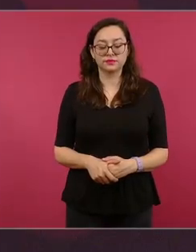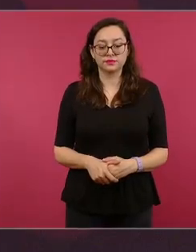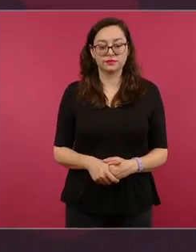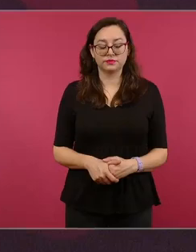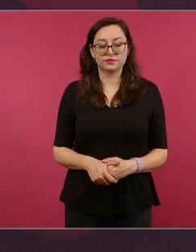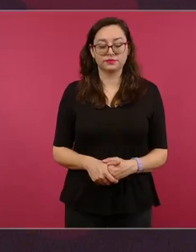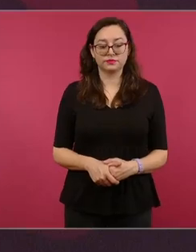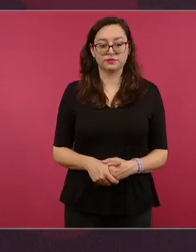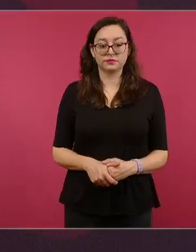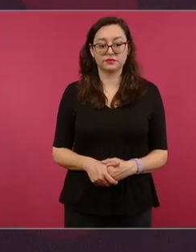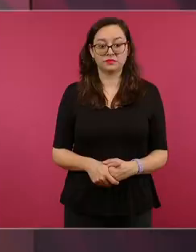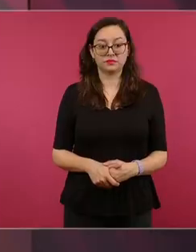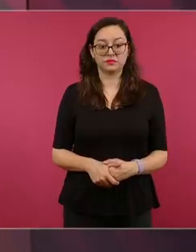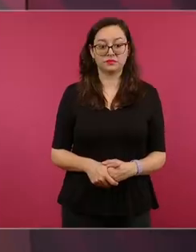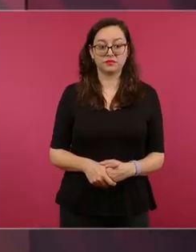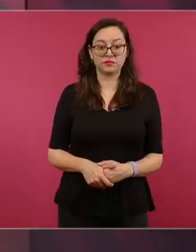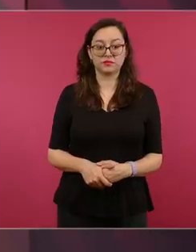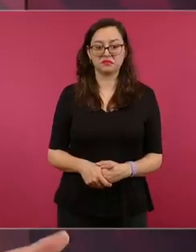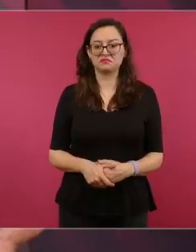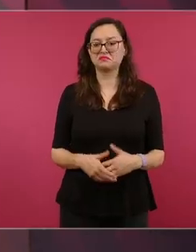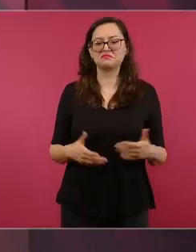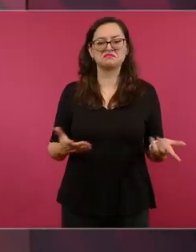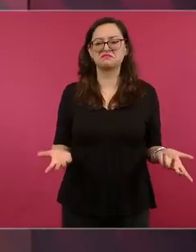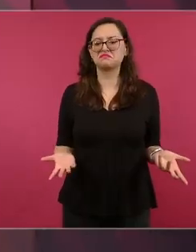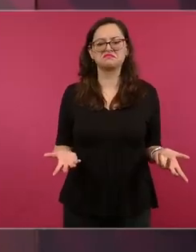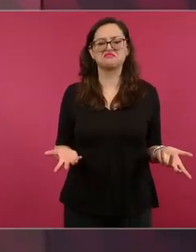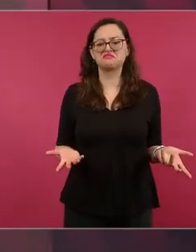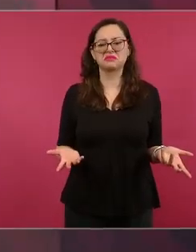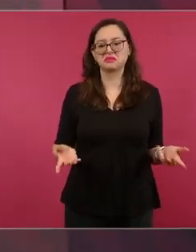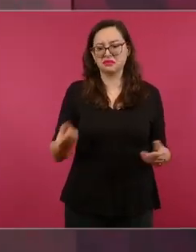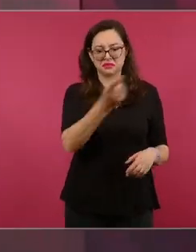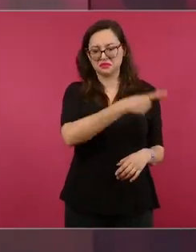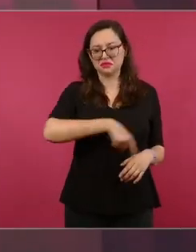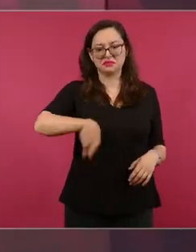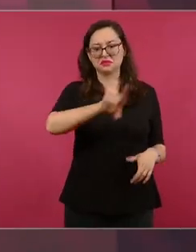Pero eso no les importa porque